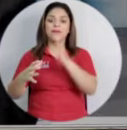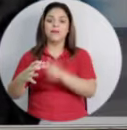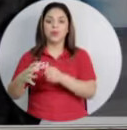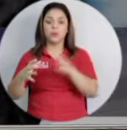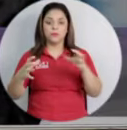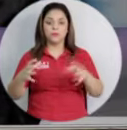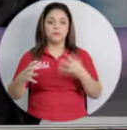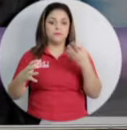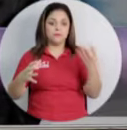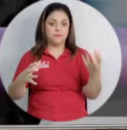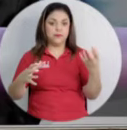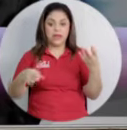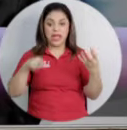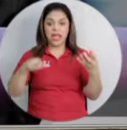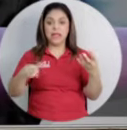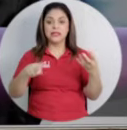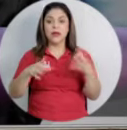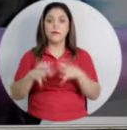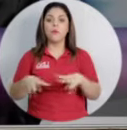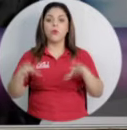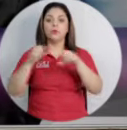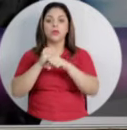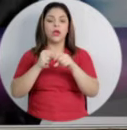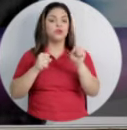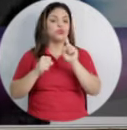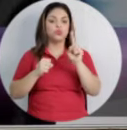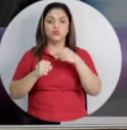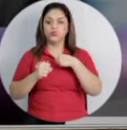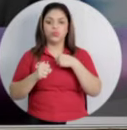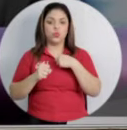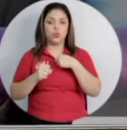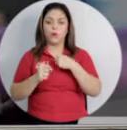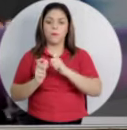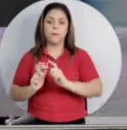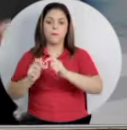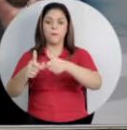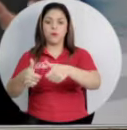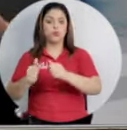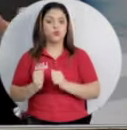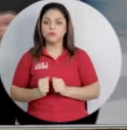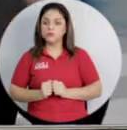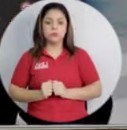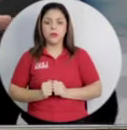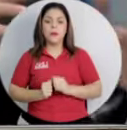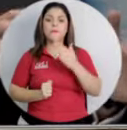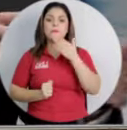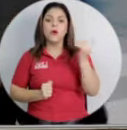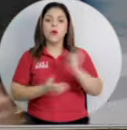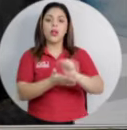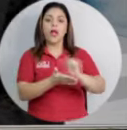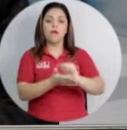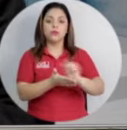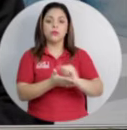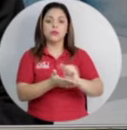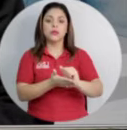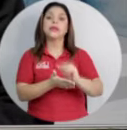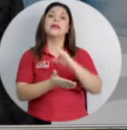bolsa donde hay la carne yo no la boto, yo la lavo y la reutilizo para la limpieza del excremento de los